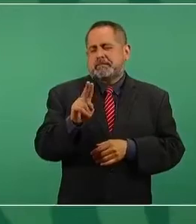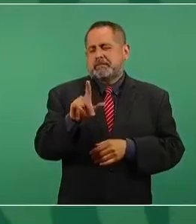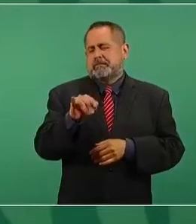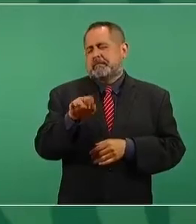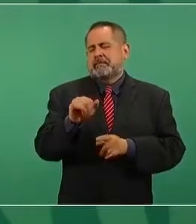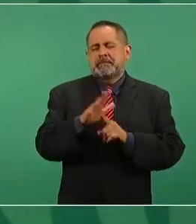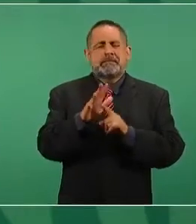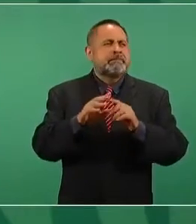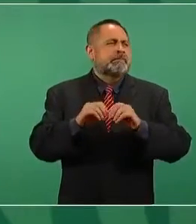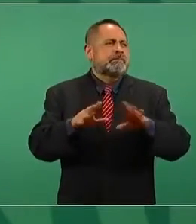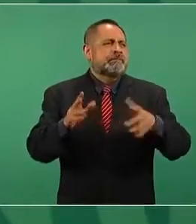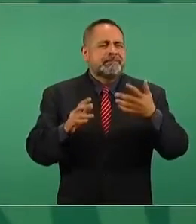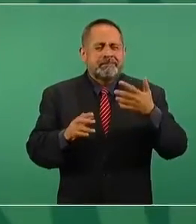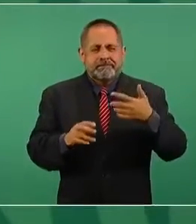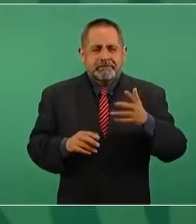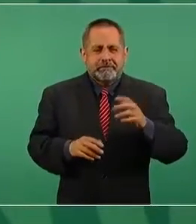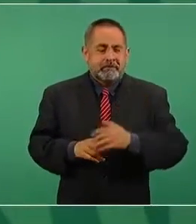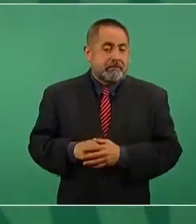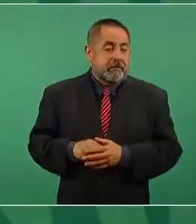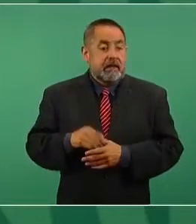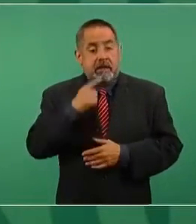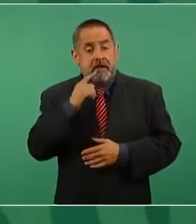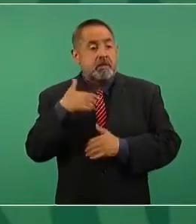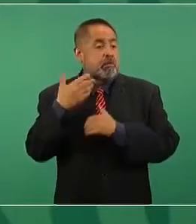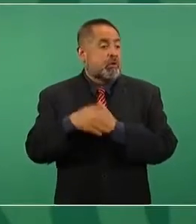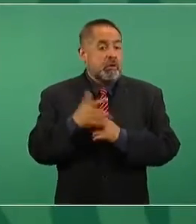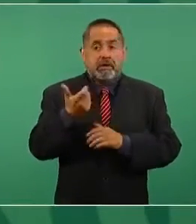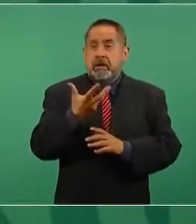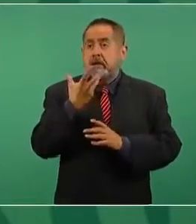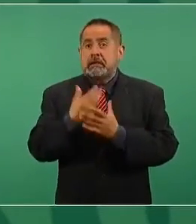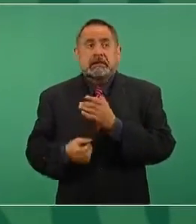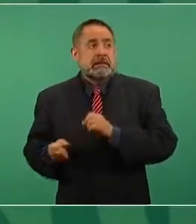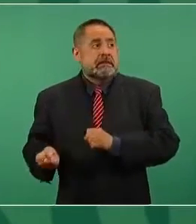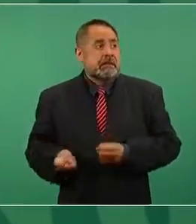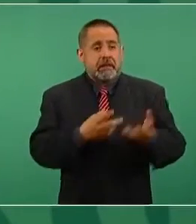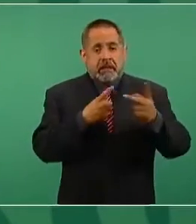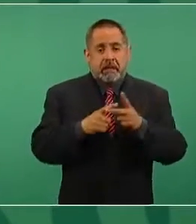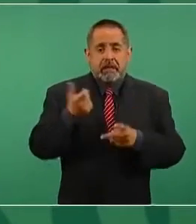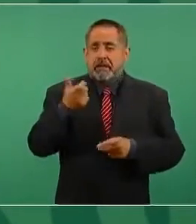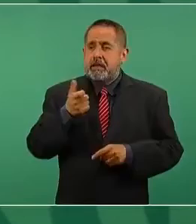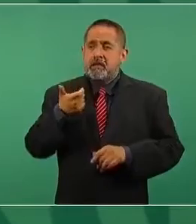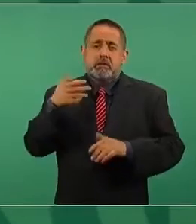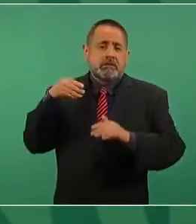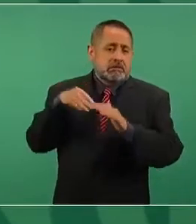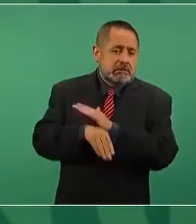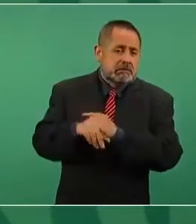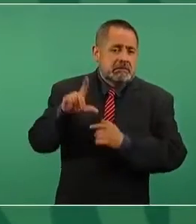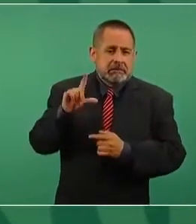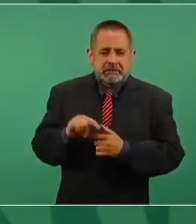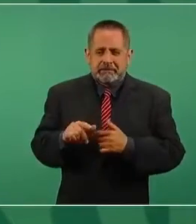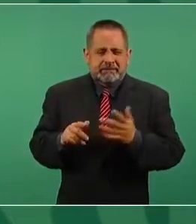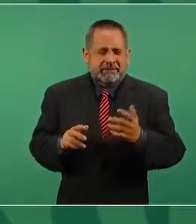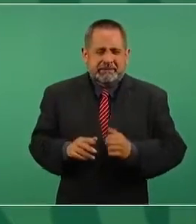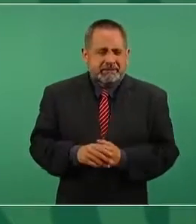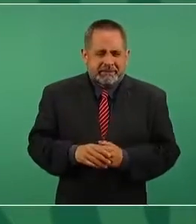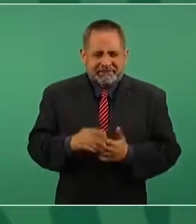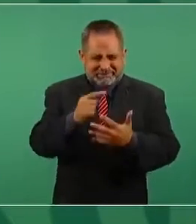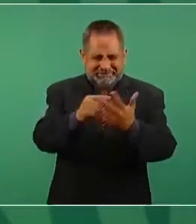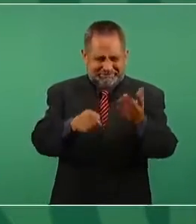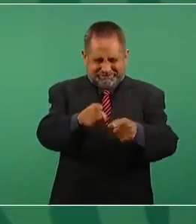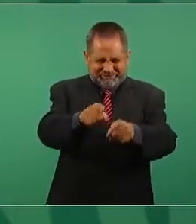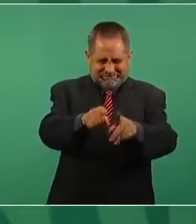expropiaciones, que iba a haber fuga de capitales, devaluaciones, todo